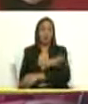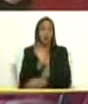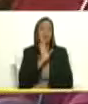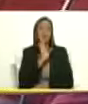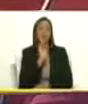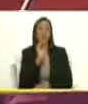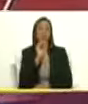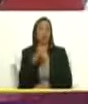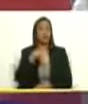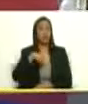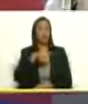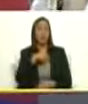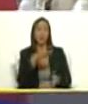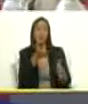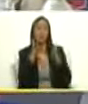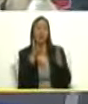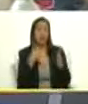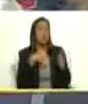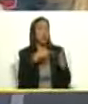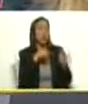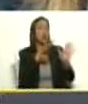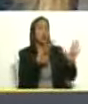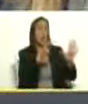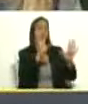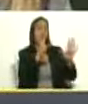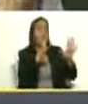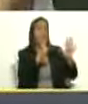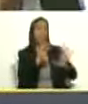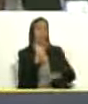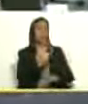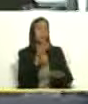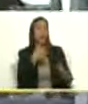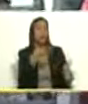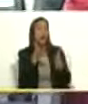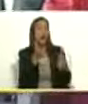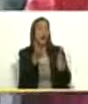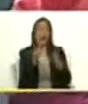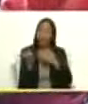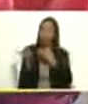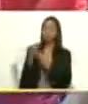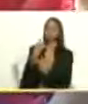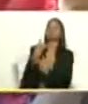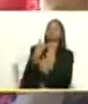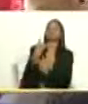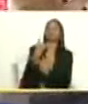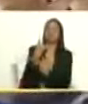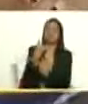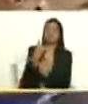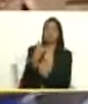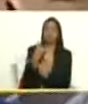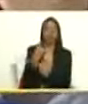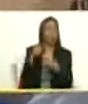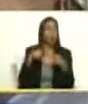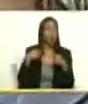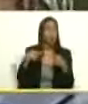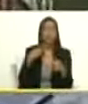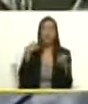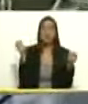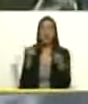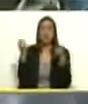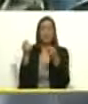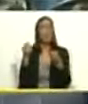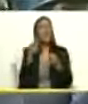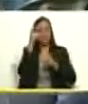ellos iban a ganar el 90 sacaron encuestas por todos lados CNN en español sacaba encuestas todos los días Chávez pierde las